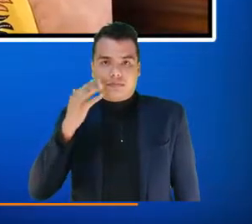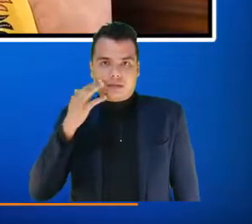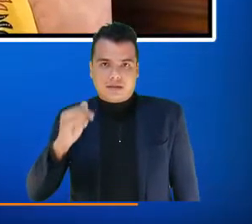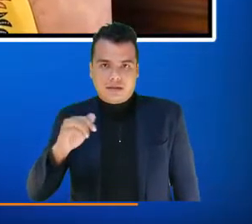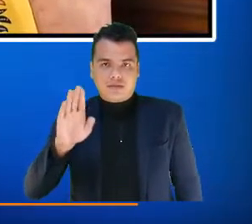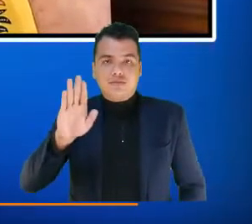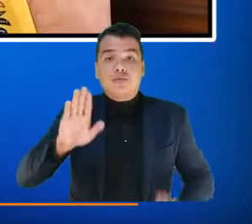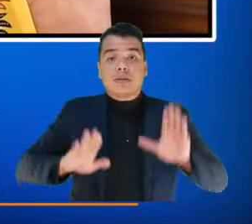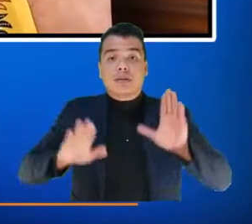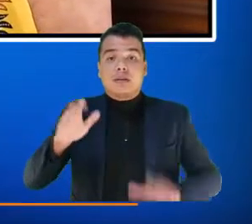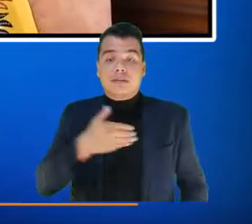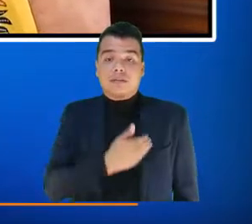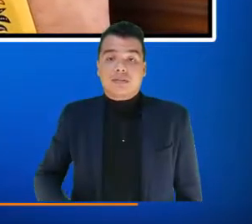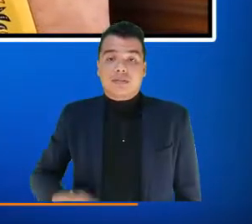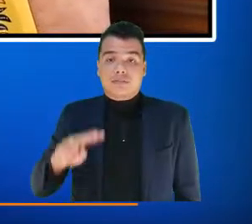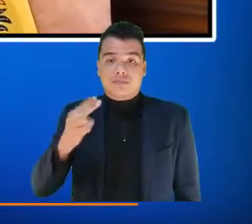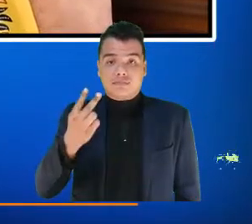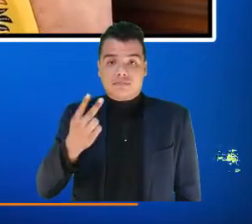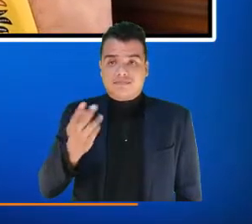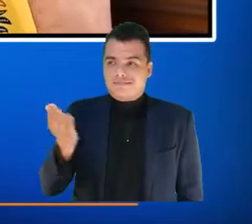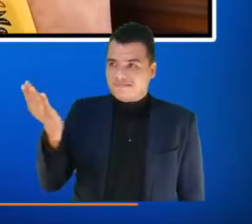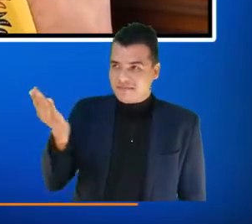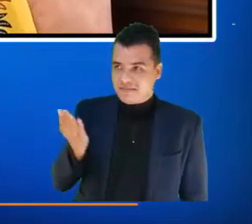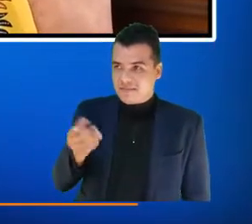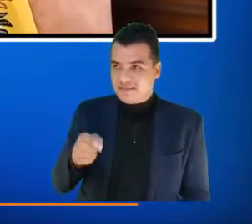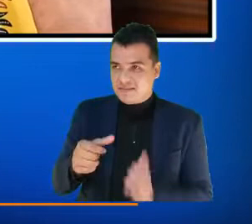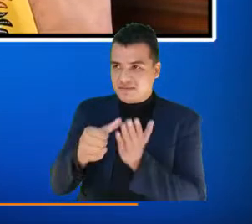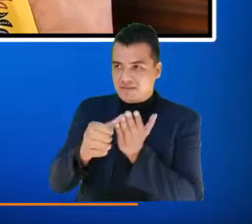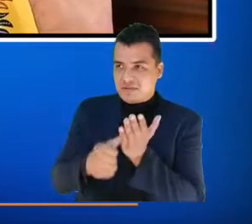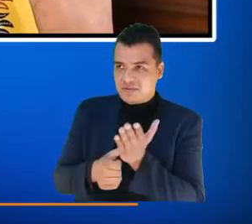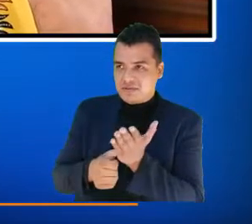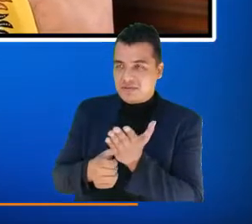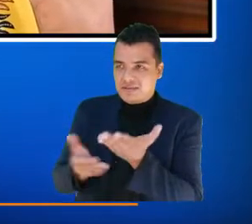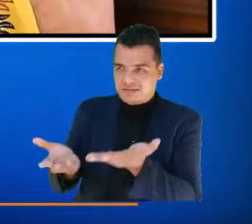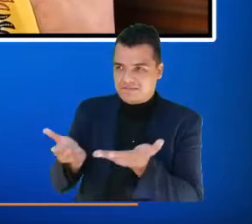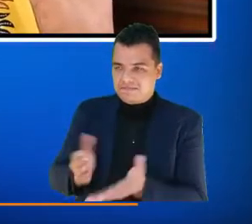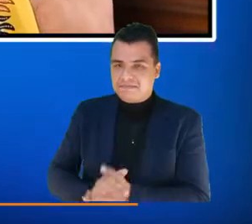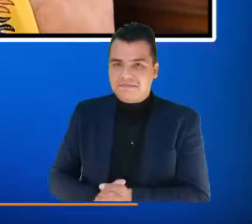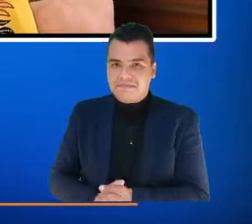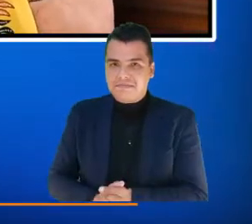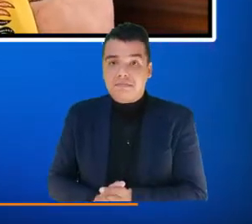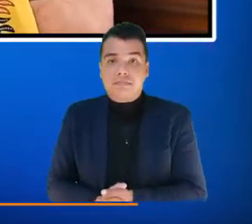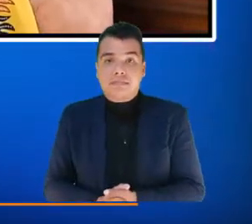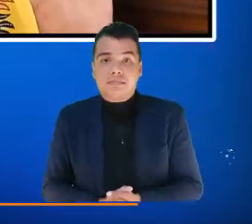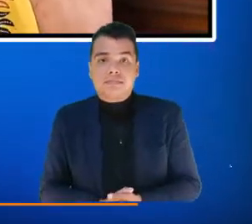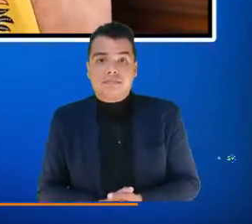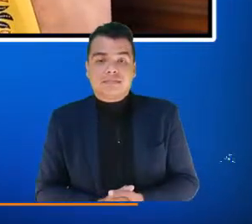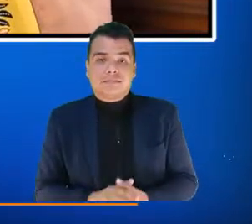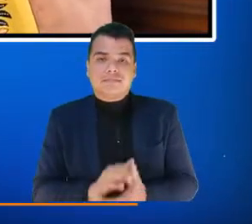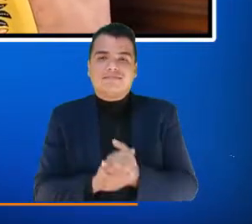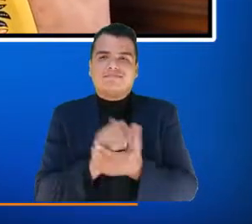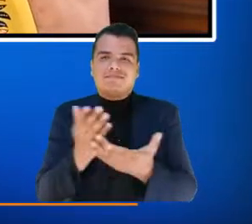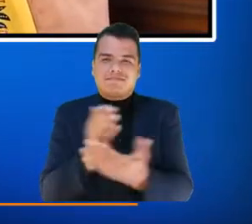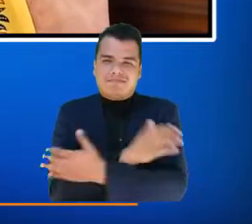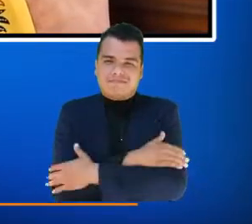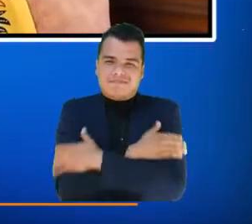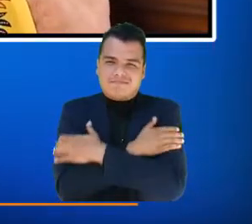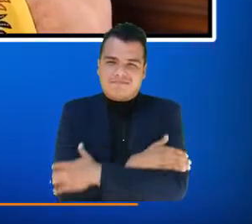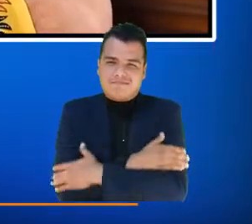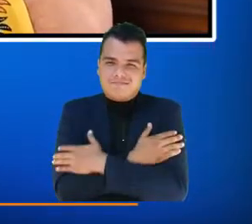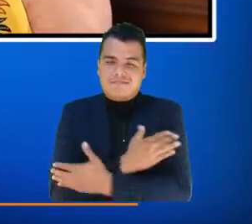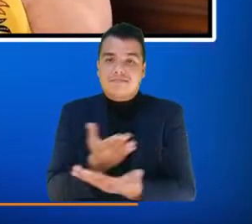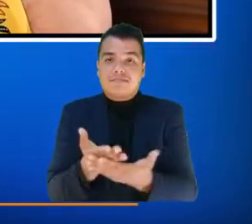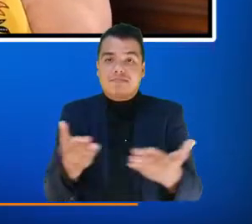Francia, es un gran gusto tenerla con nosotros en nuestro programa El Ágora. Bienvenida. Bueno, un abrazo ancestral,